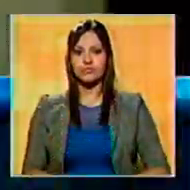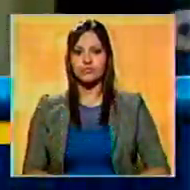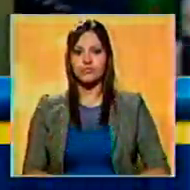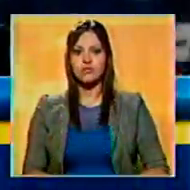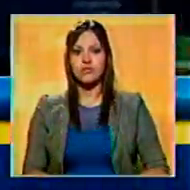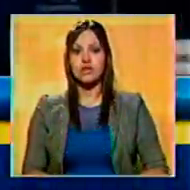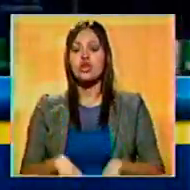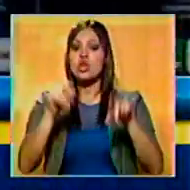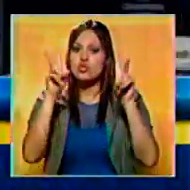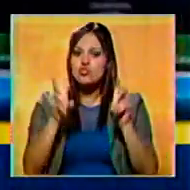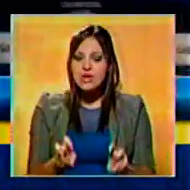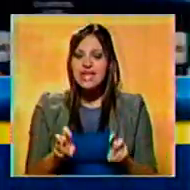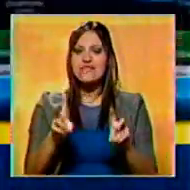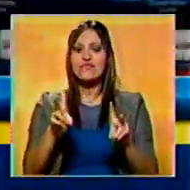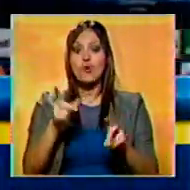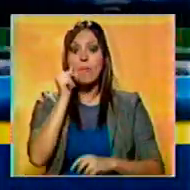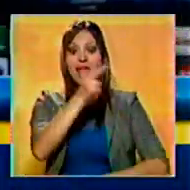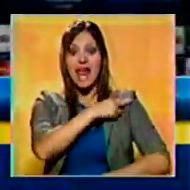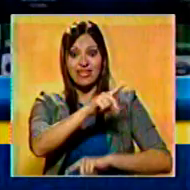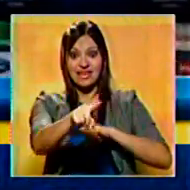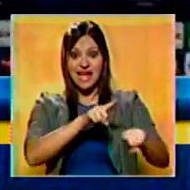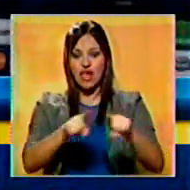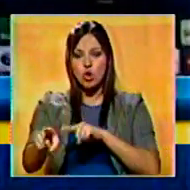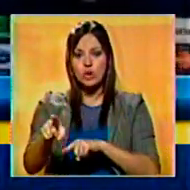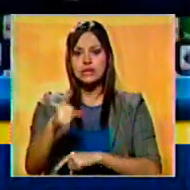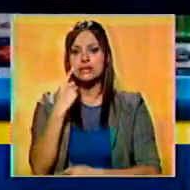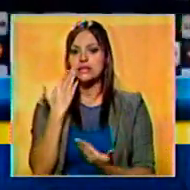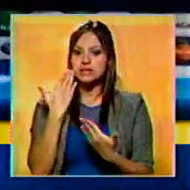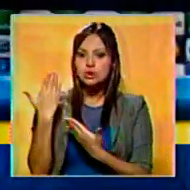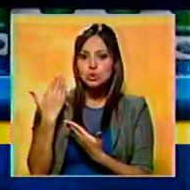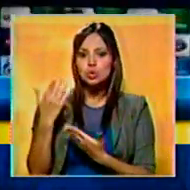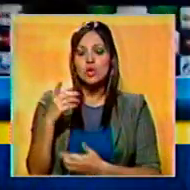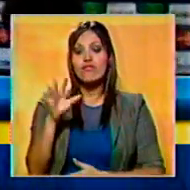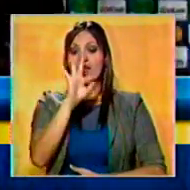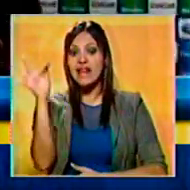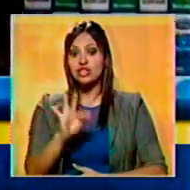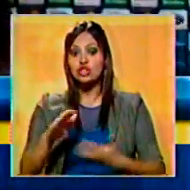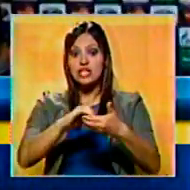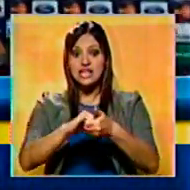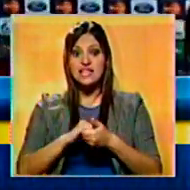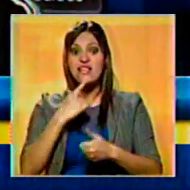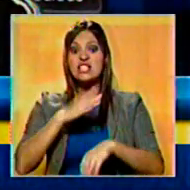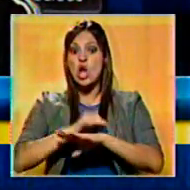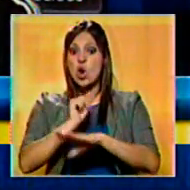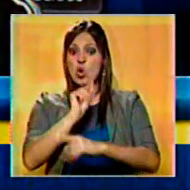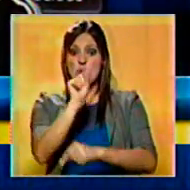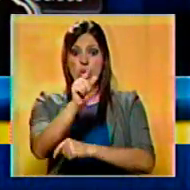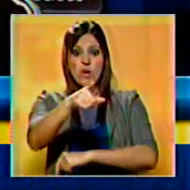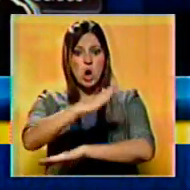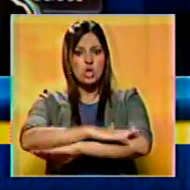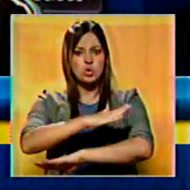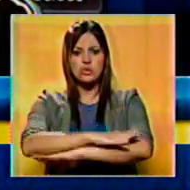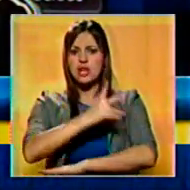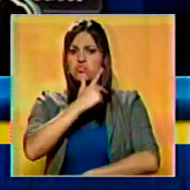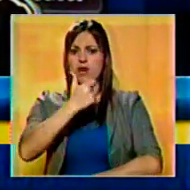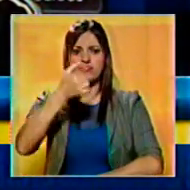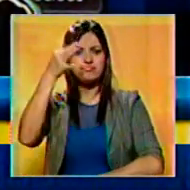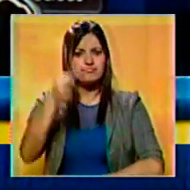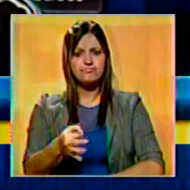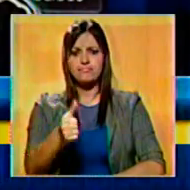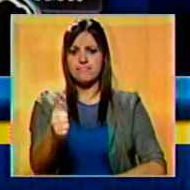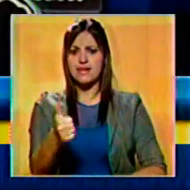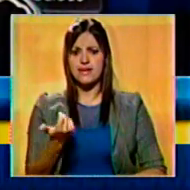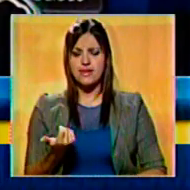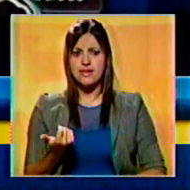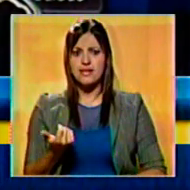Una nueva polémica involucra al entrenador del Chelsea, José Mourinho. La Federación Inglesa de Fútbol lo acusa de conducta impropia por invadir el terreno de